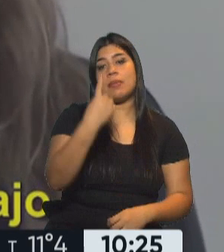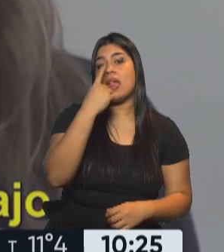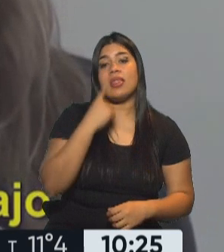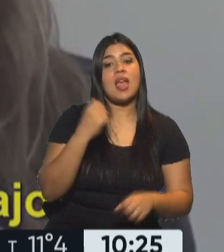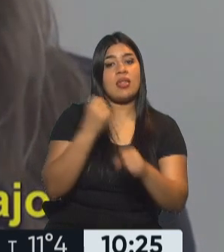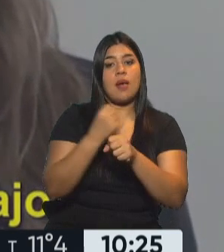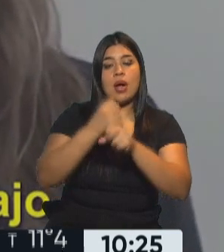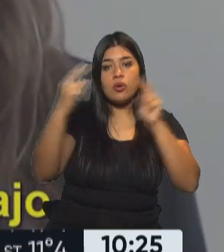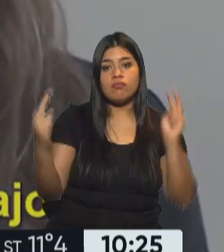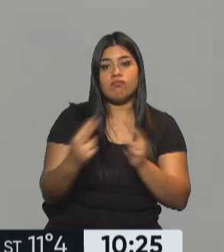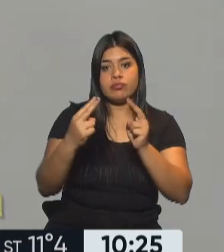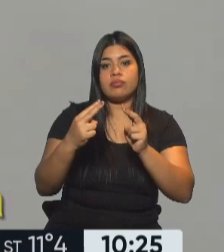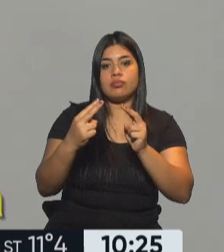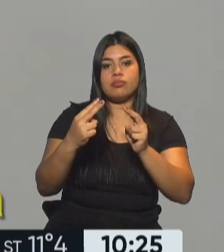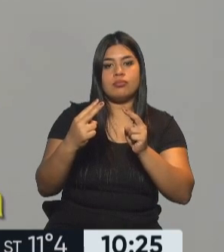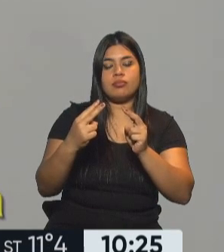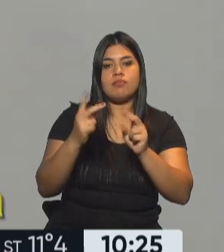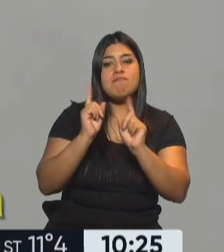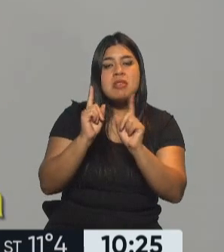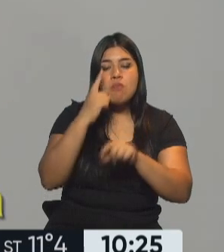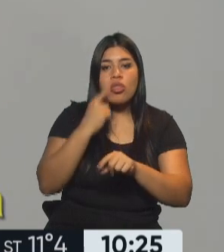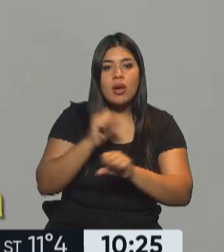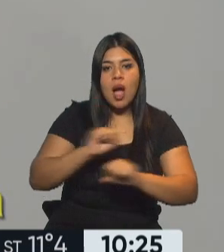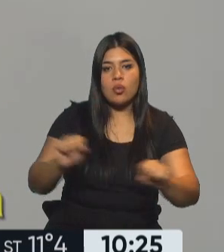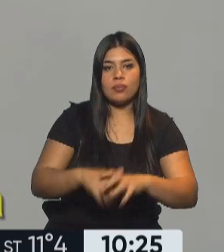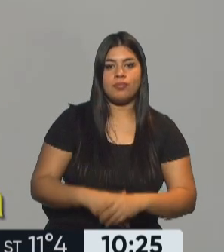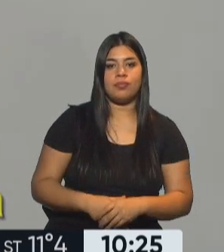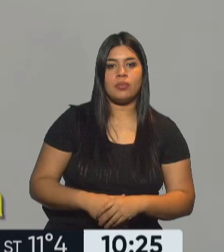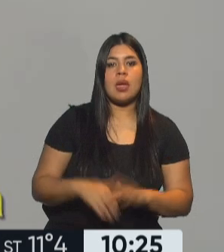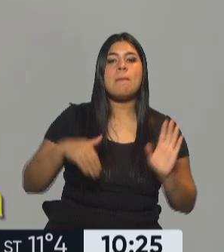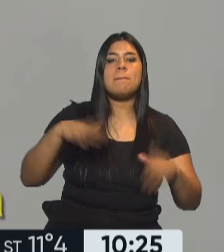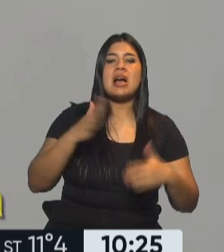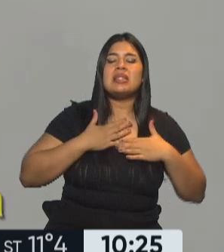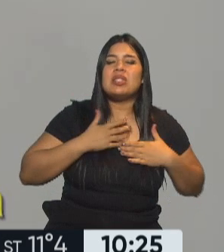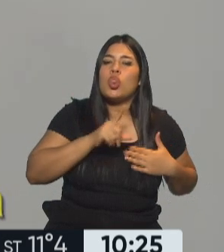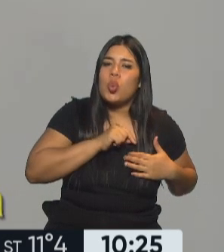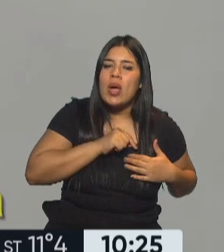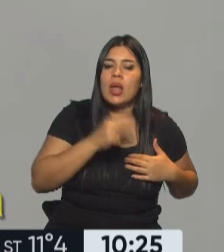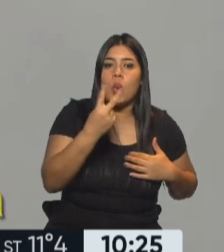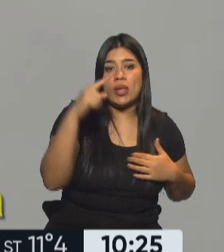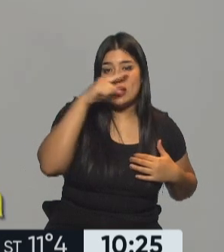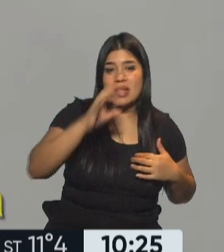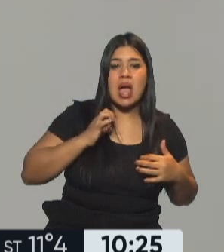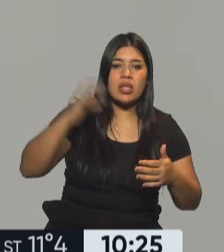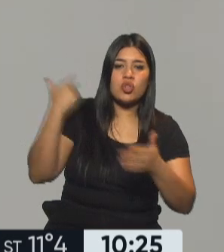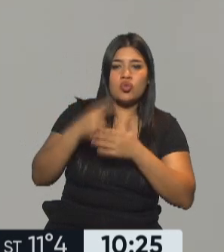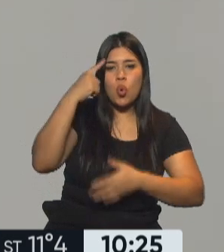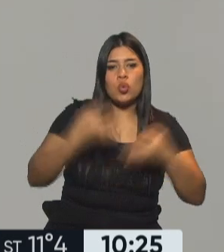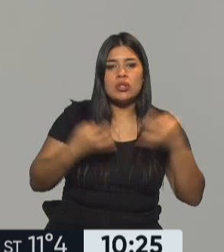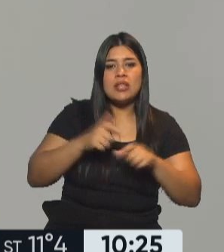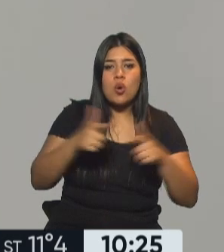trabajo con el atentado. Lo que me duele de los 27 años sin justicia es la indiferencia,